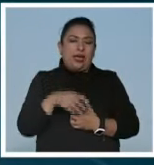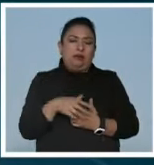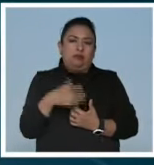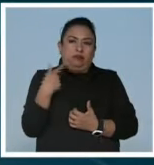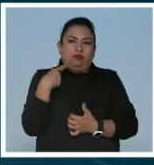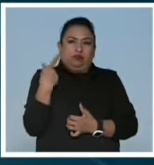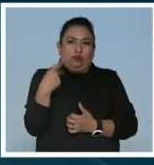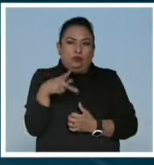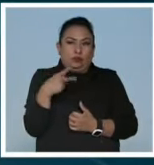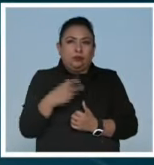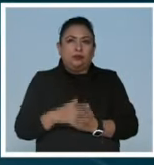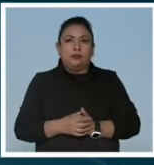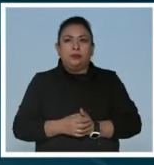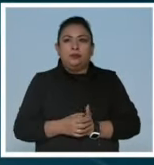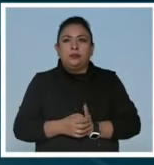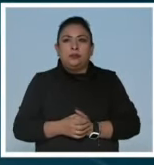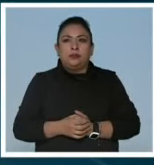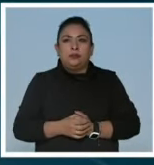es